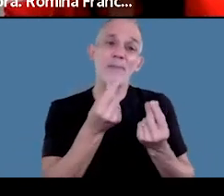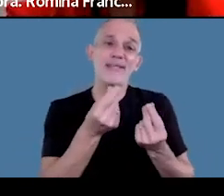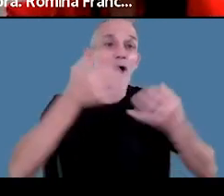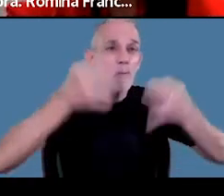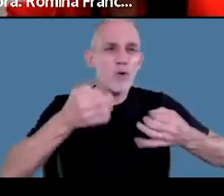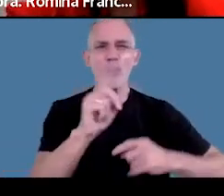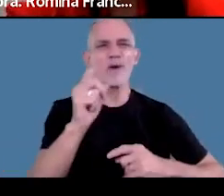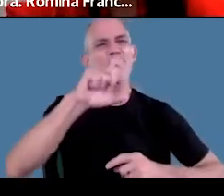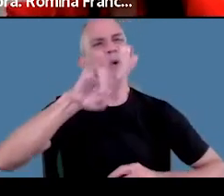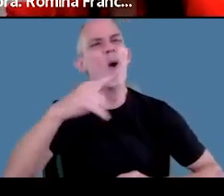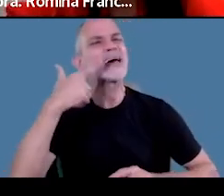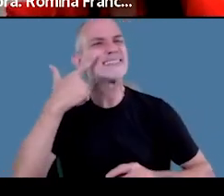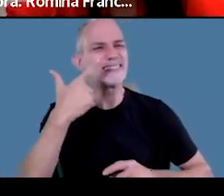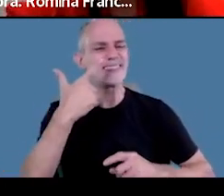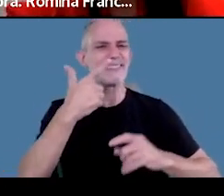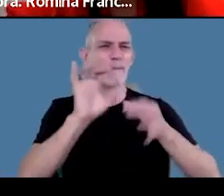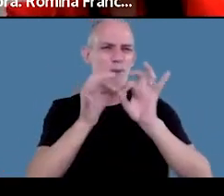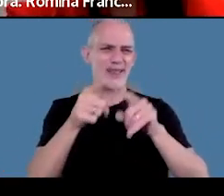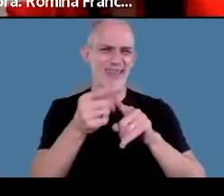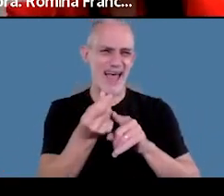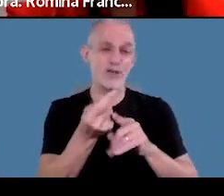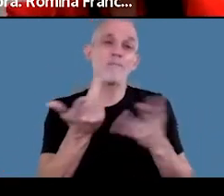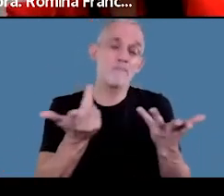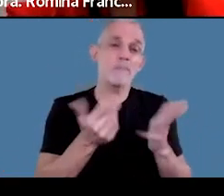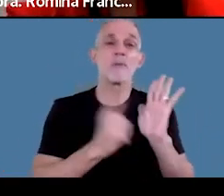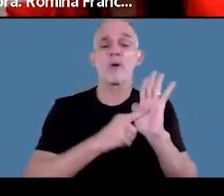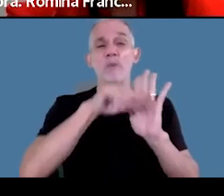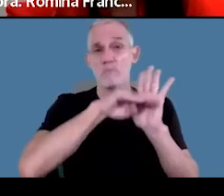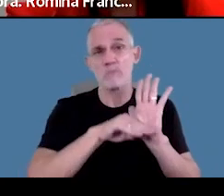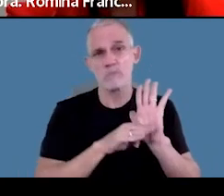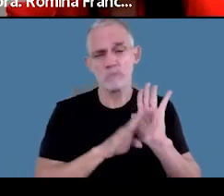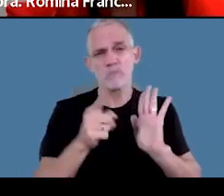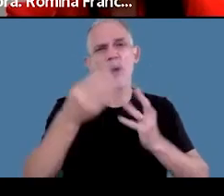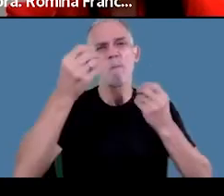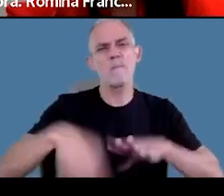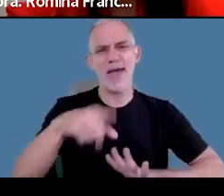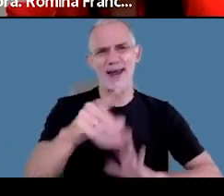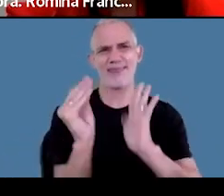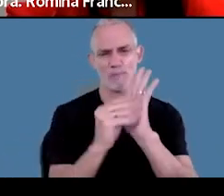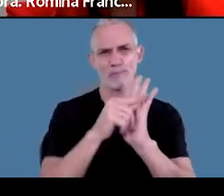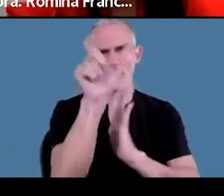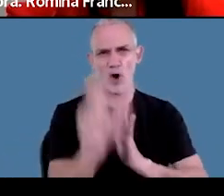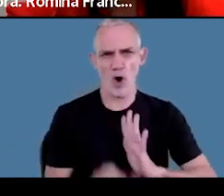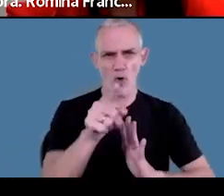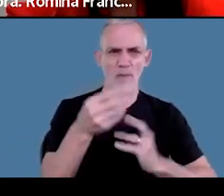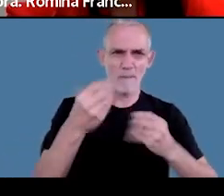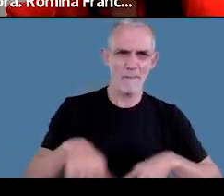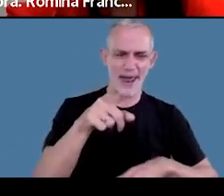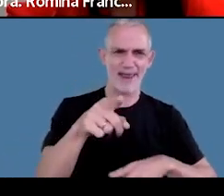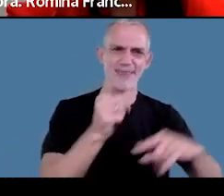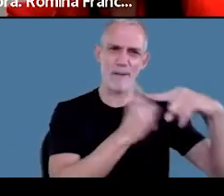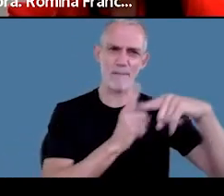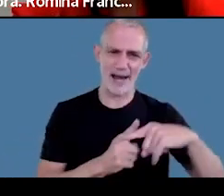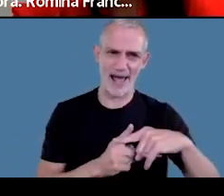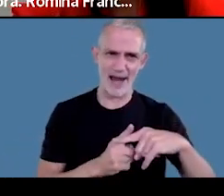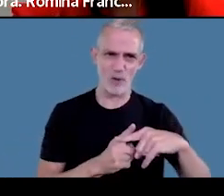un cuasi monetario, la normativa nos permite tomarlos, computarlos y lo vamos a tener en